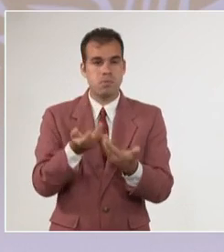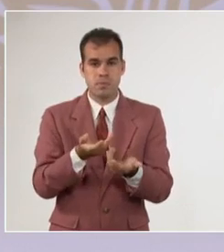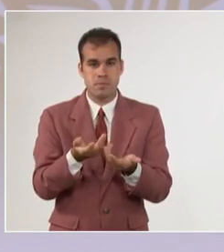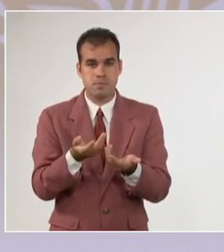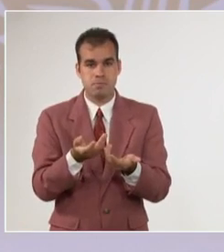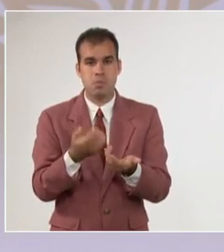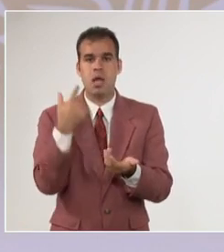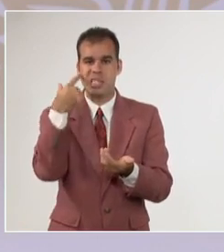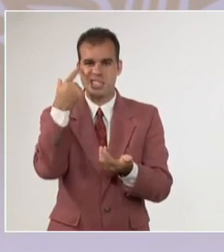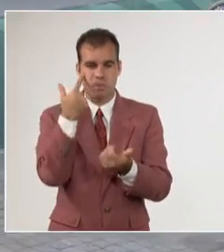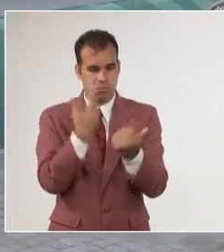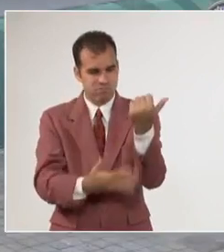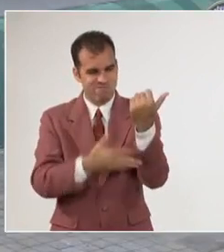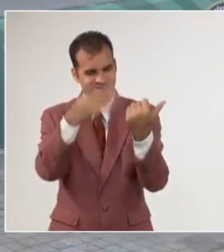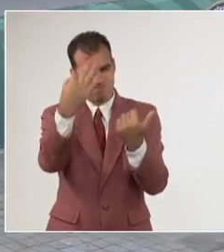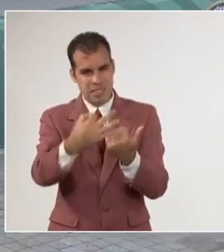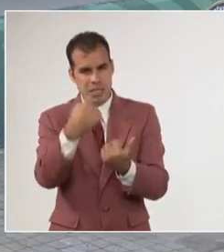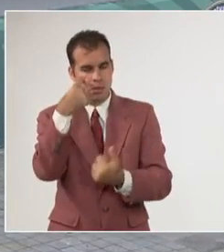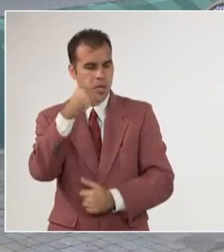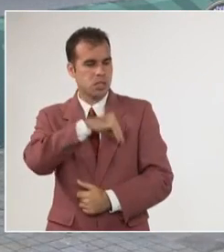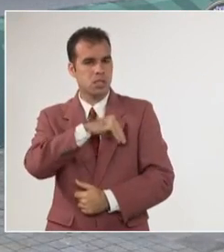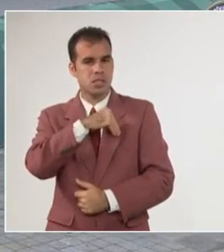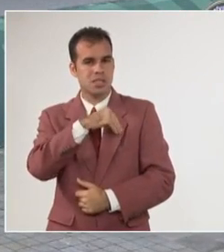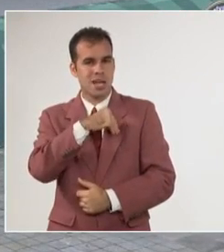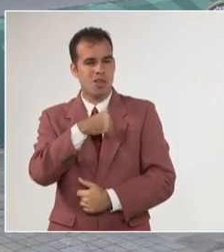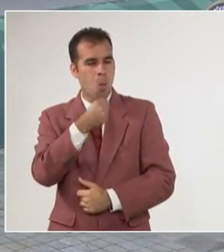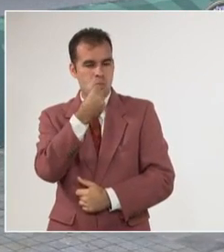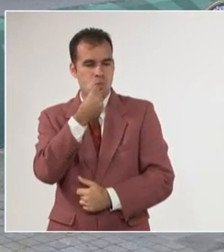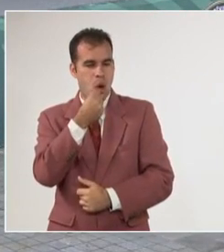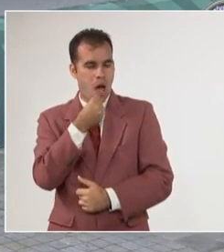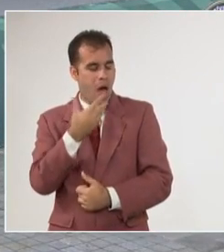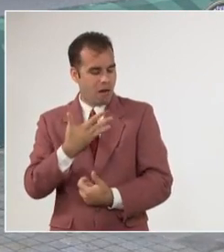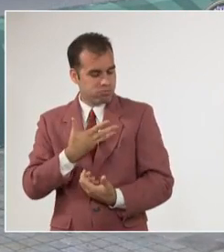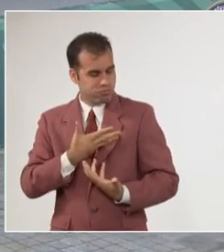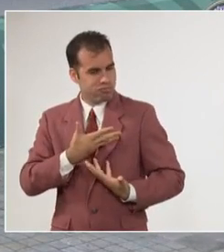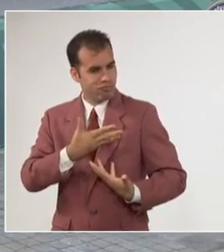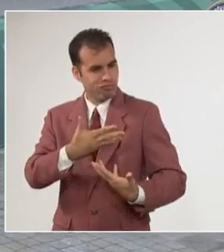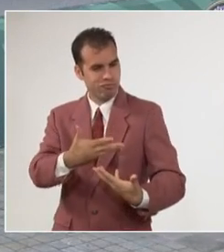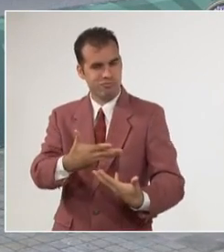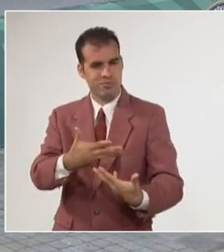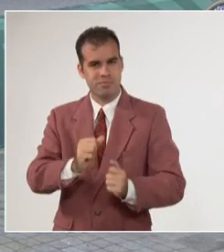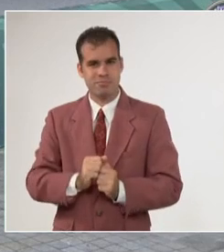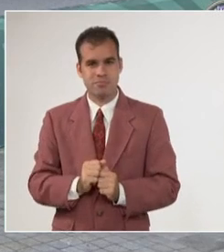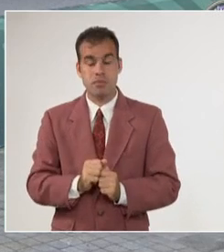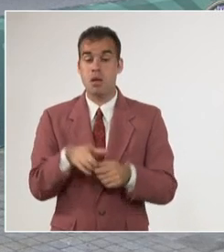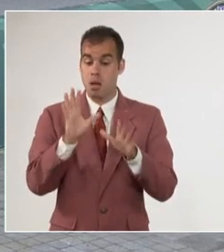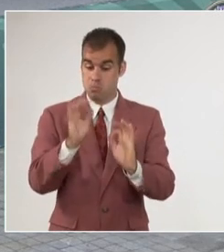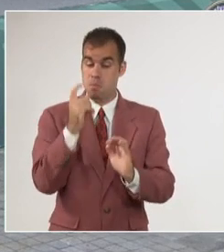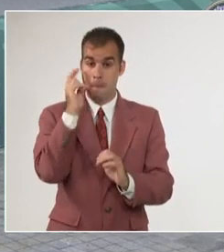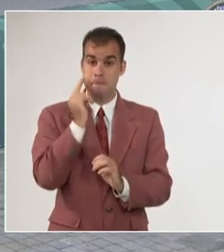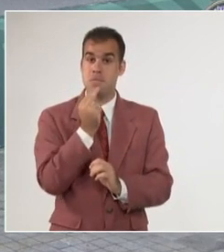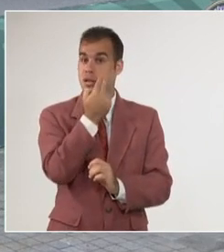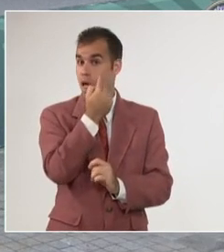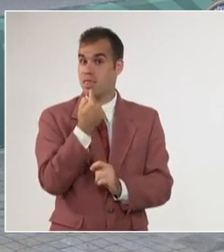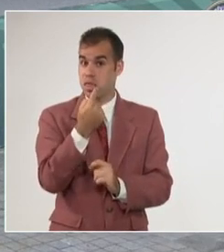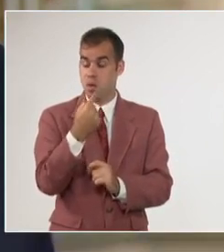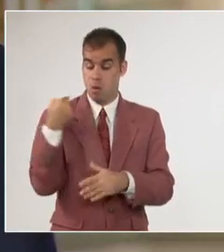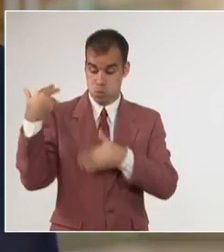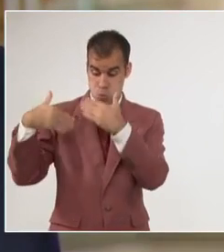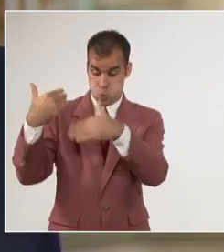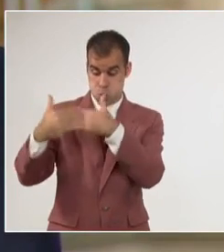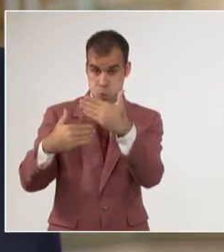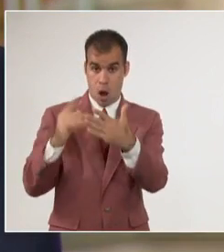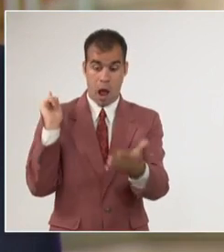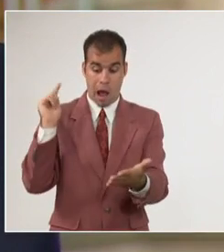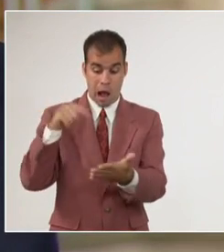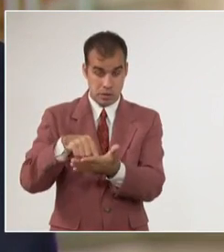orden de lo real y el sentimiento romántico. Desde aquellas palabras hasta hoy, no ha dejado de crecer el patrimonio